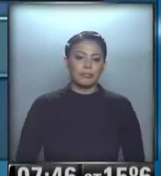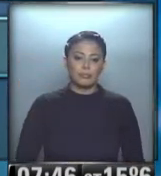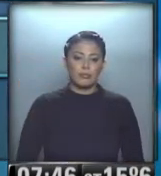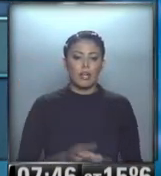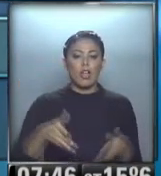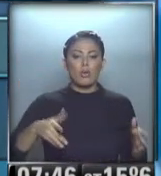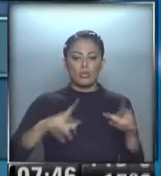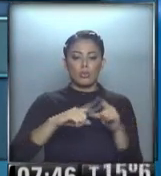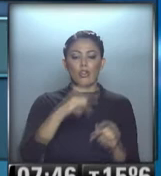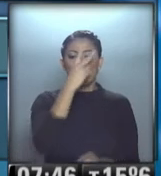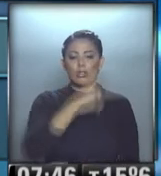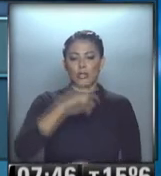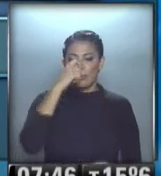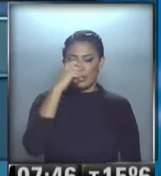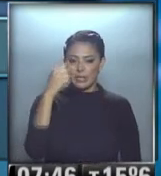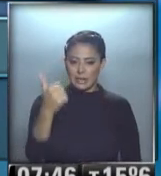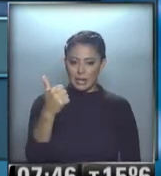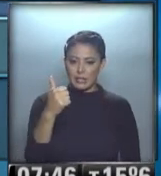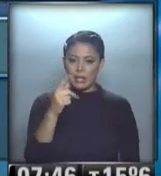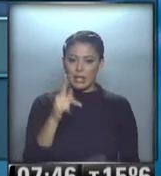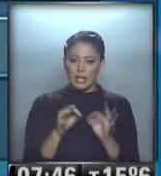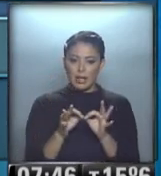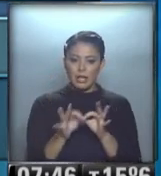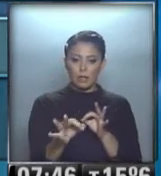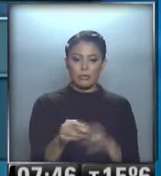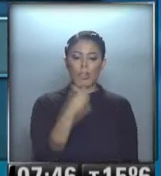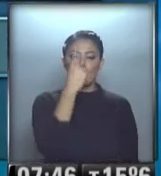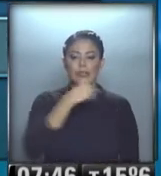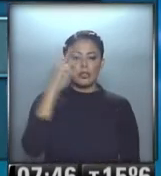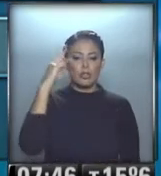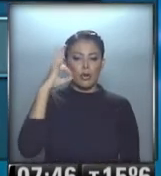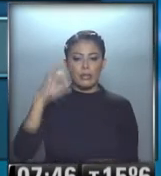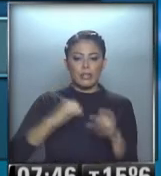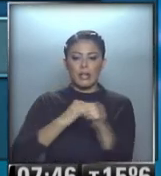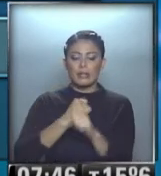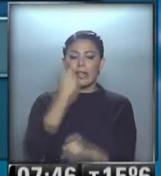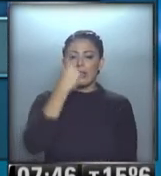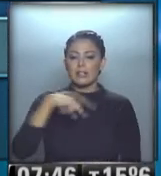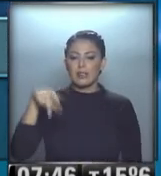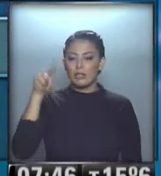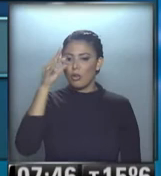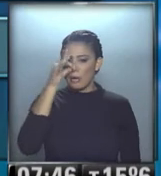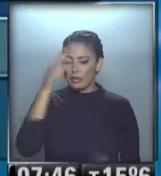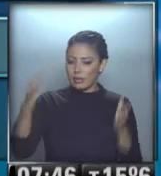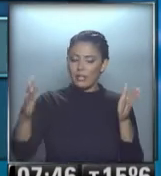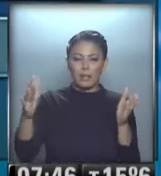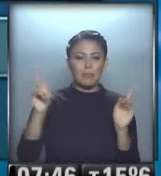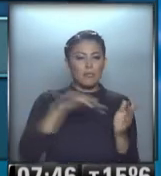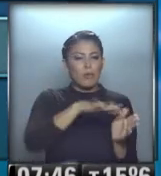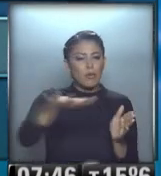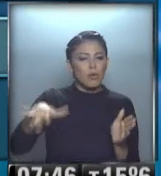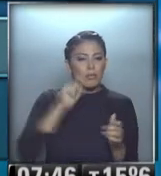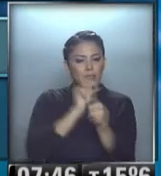En la ruta 226, entre los kilómetros 190 y 120, en ese lugar se están